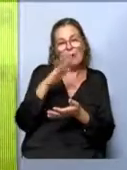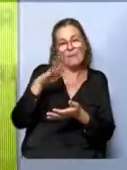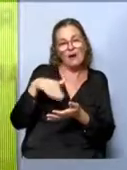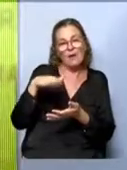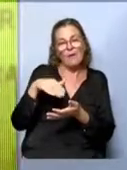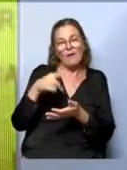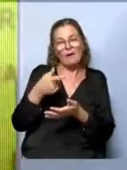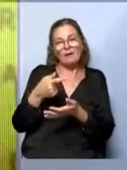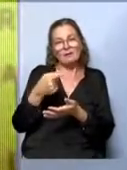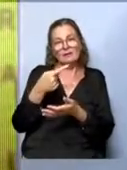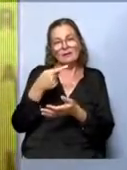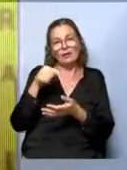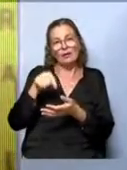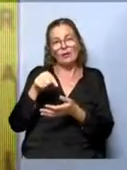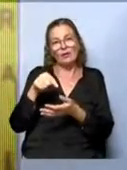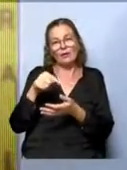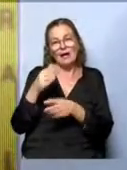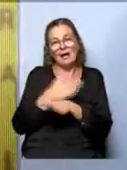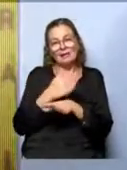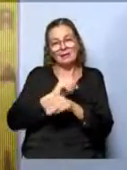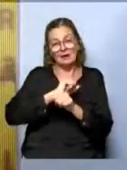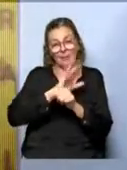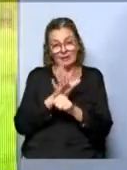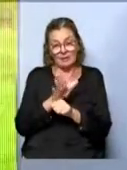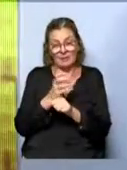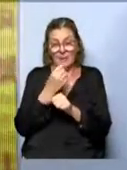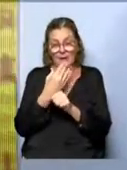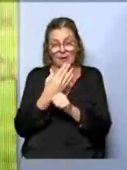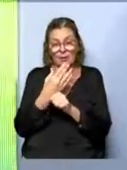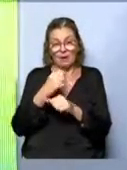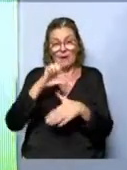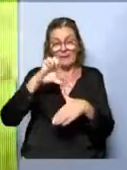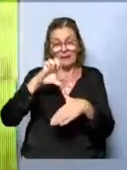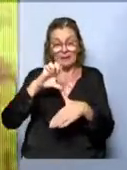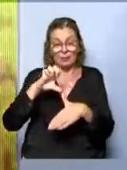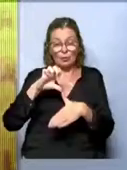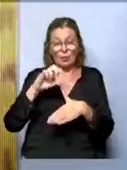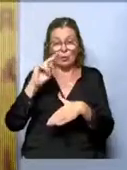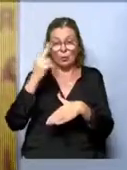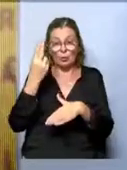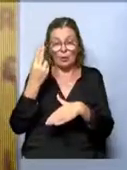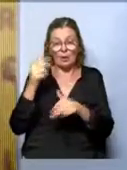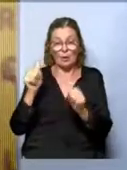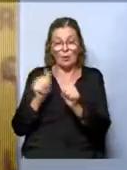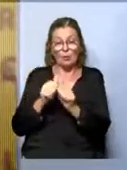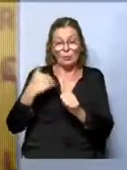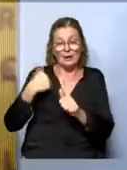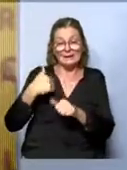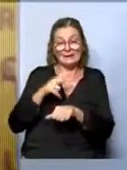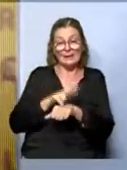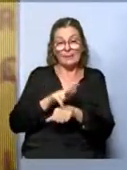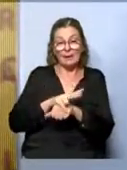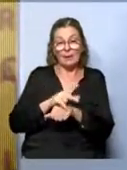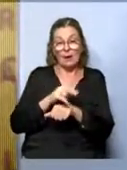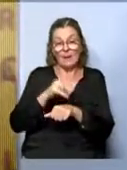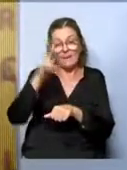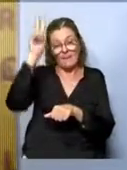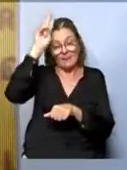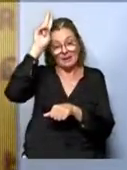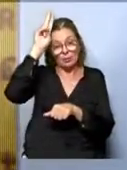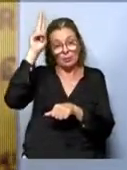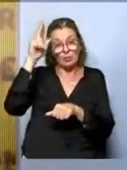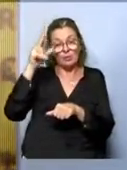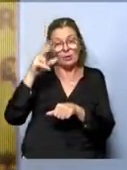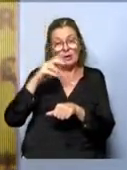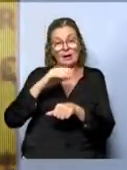que antes de la pandemia. En América del Sur, Uruguay junto con Argentina, Paraguay y Perú son los países en los que la pobreza aún